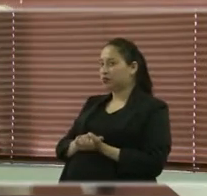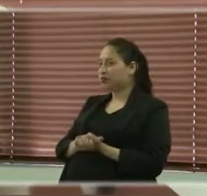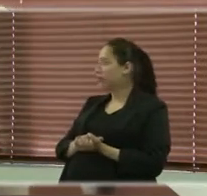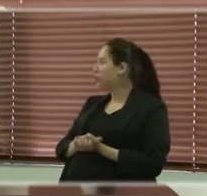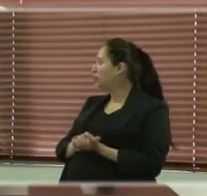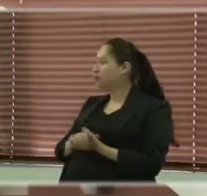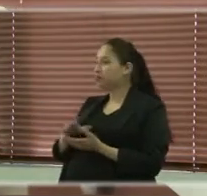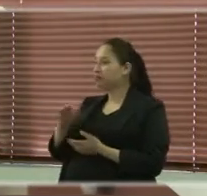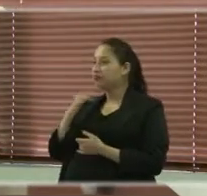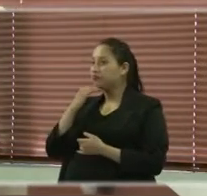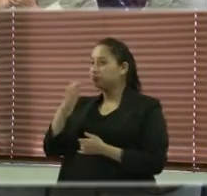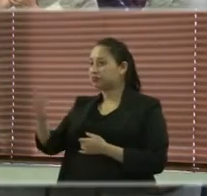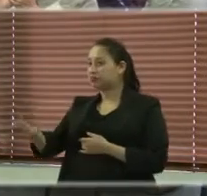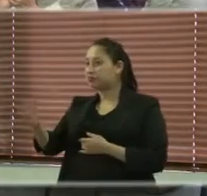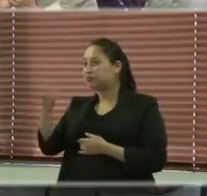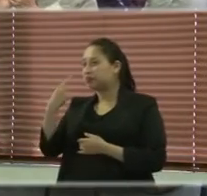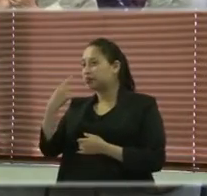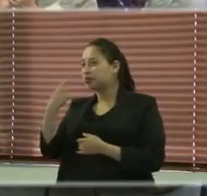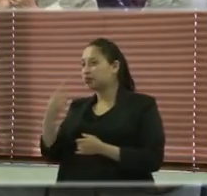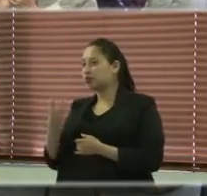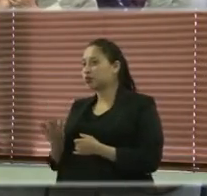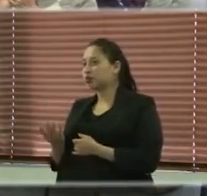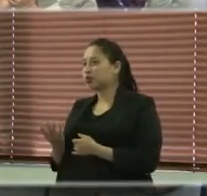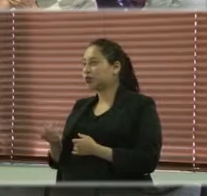alguien más tiene otra pregunta